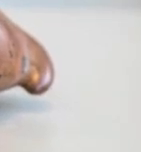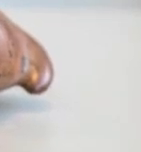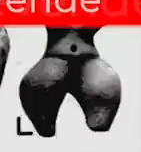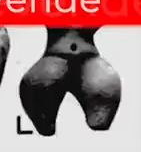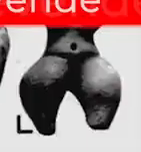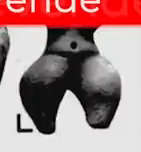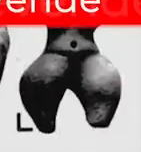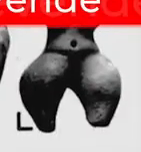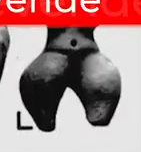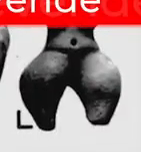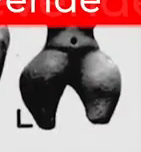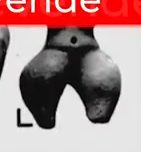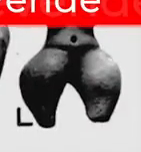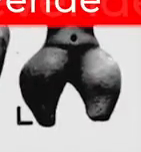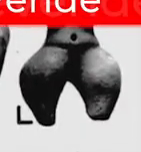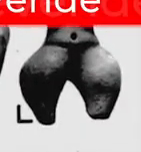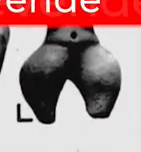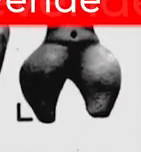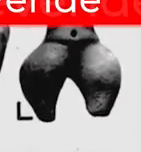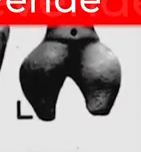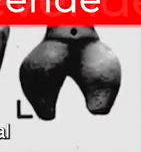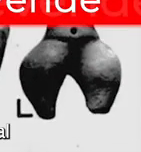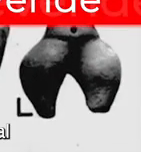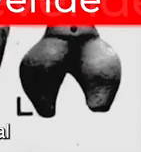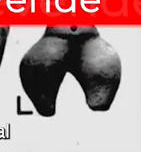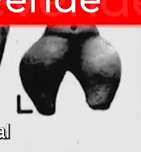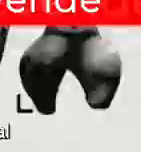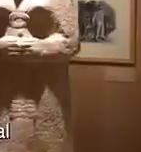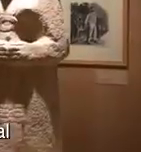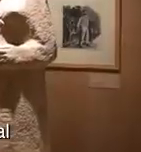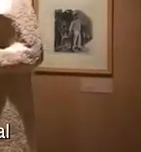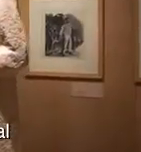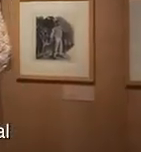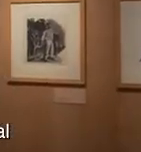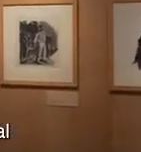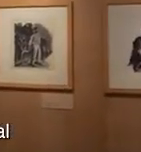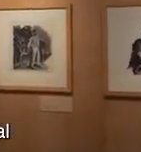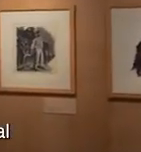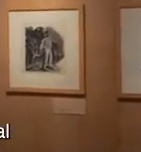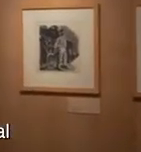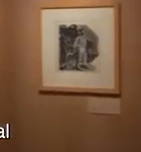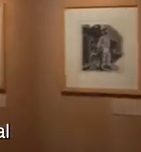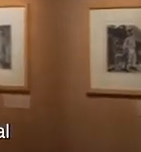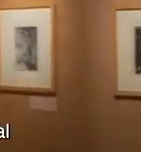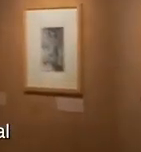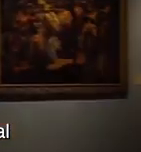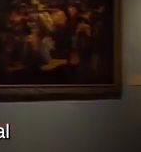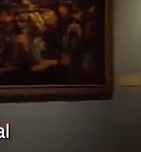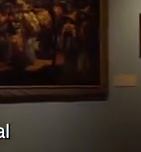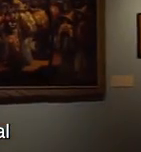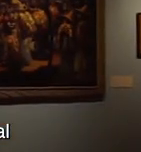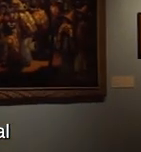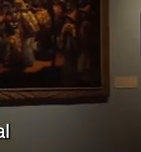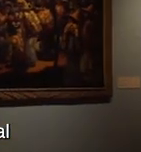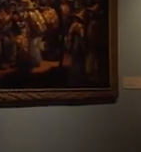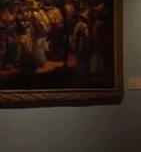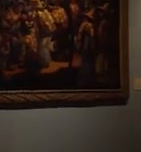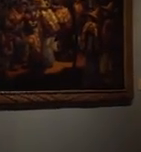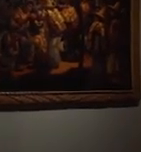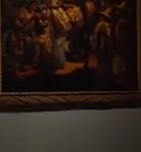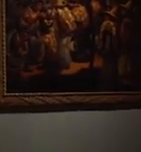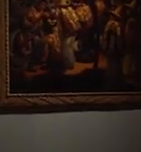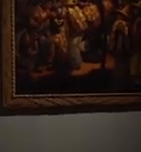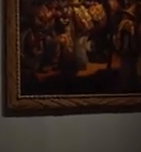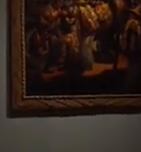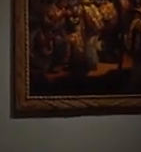mexicano. Con Mi Patrimonio No Se Vende, dejamos claro que la diversidad cultural es la mayor riqueza de México.